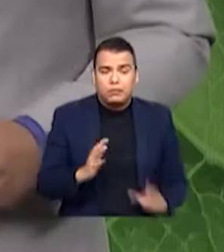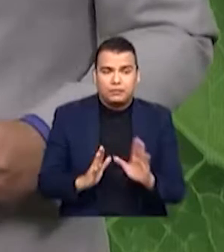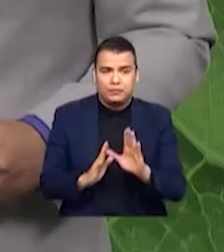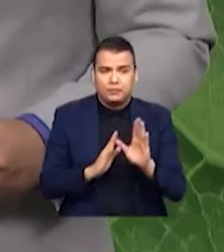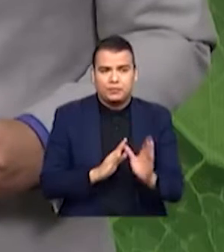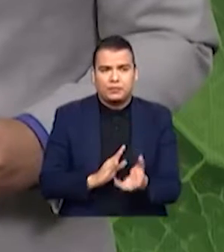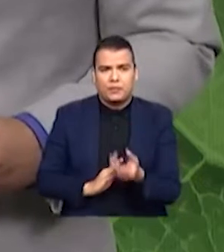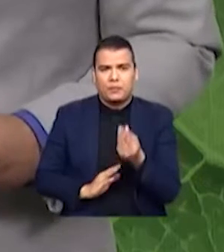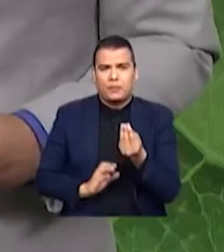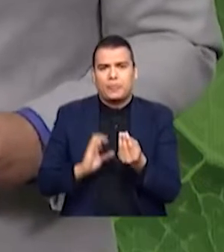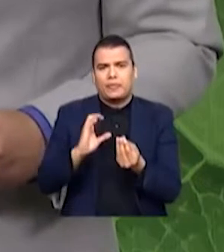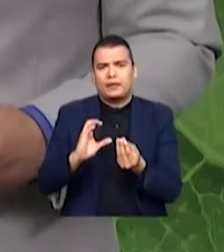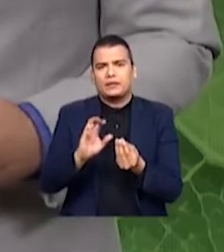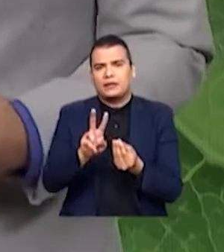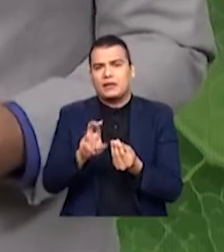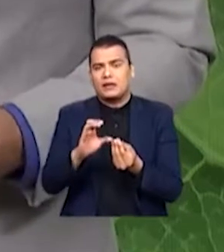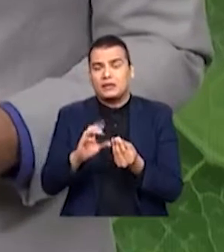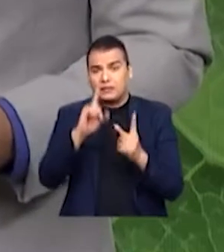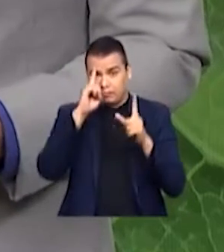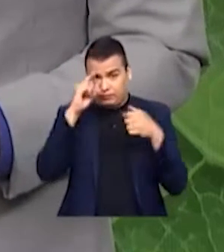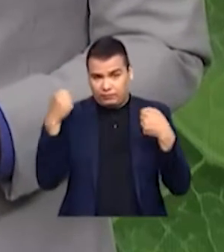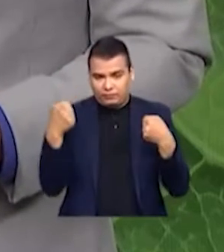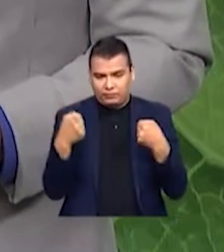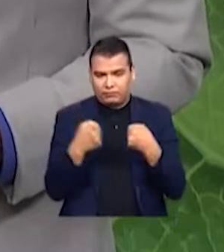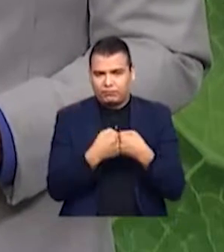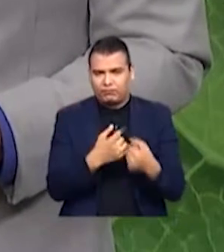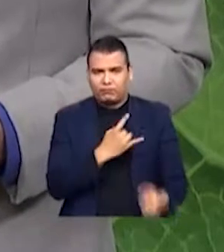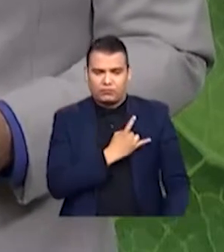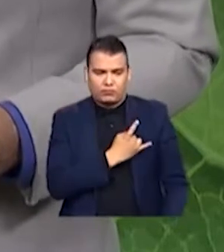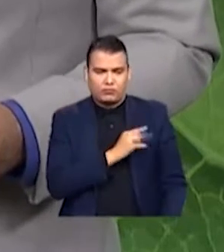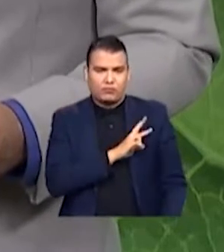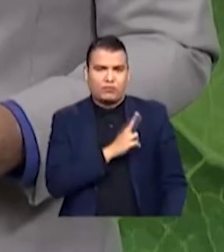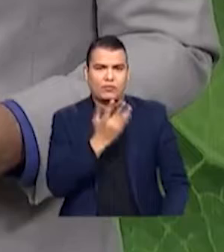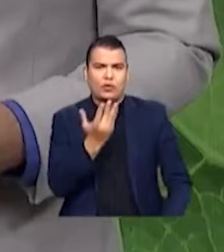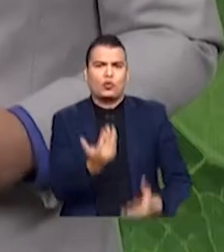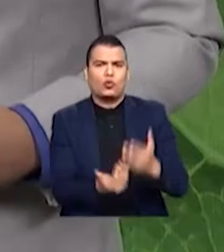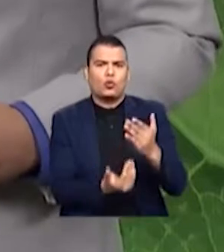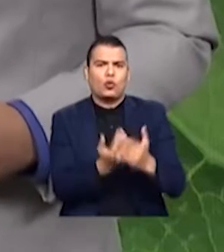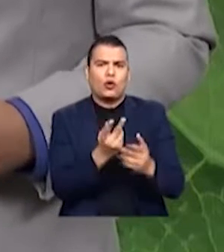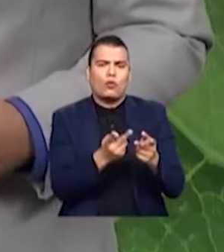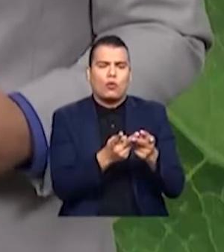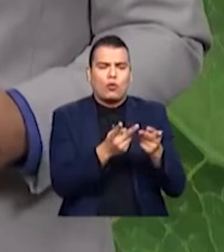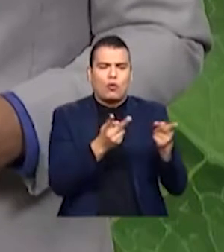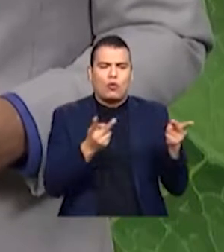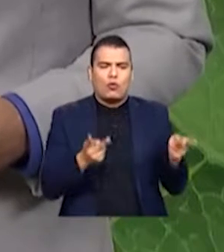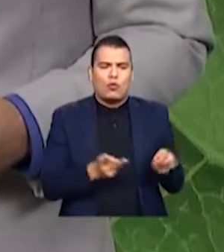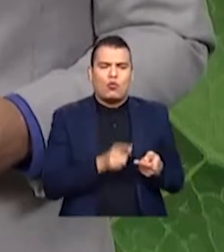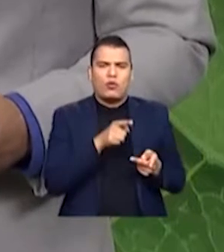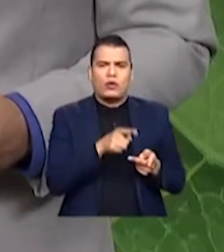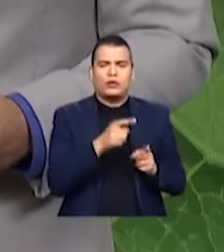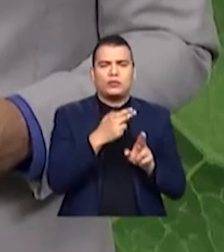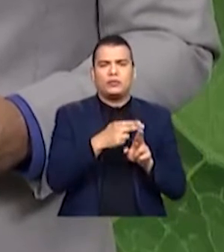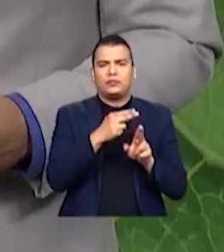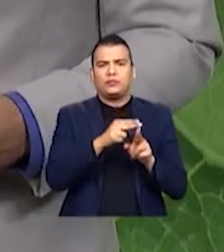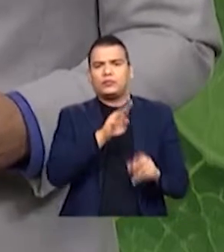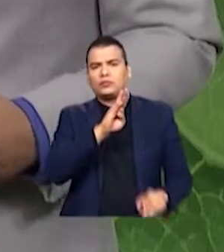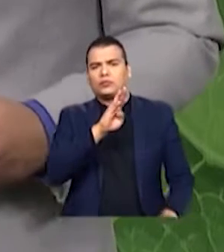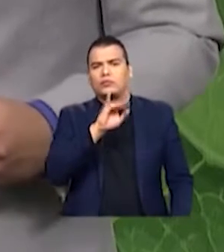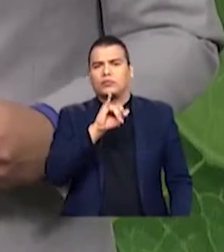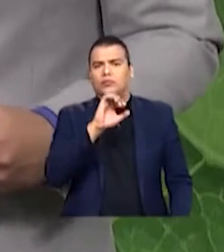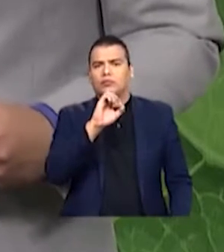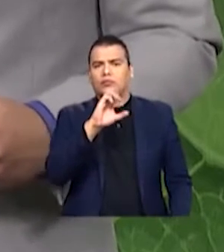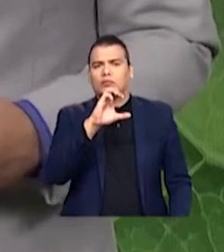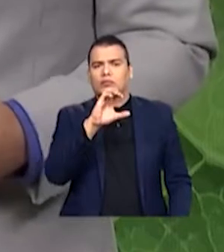La CBC y la Universidad del Valle se unieron para crear el Centro de Biociencia, con el que se busca desarrollar proyectos de ciencia, tecnología